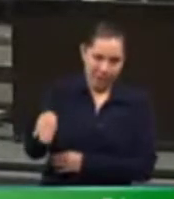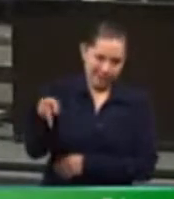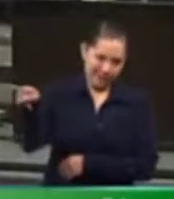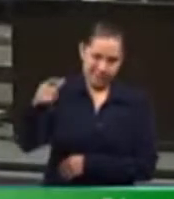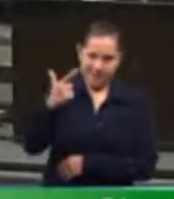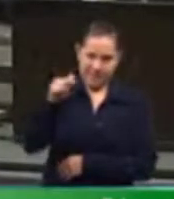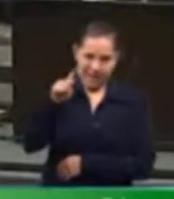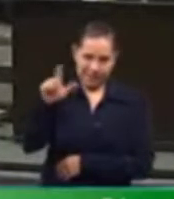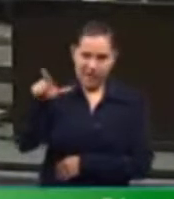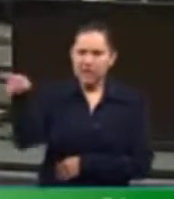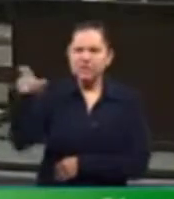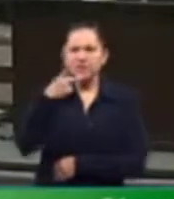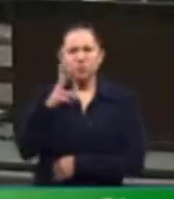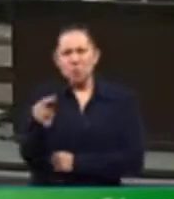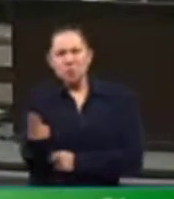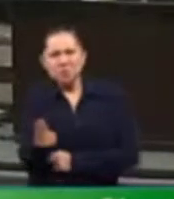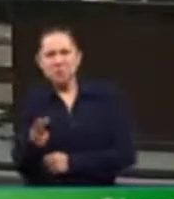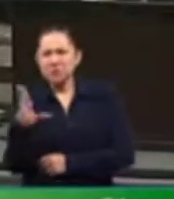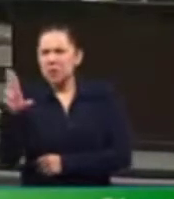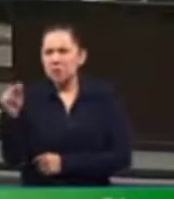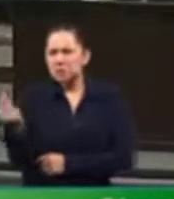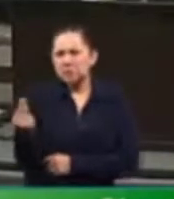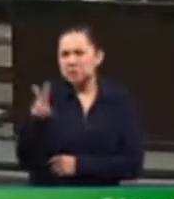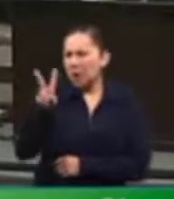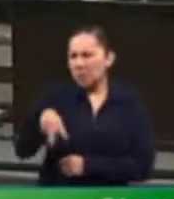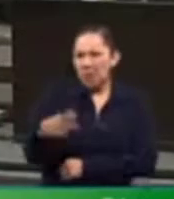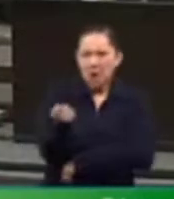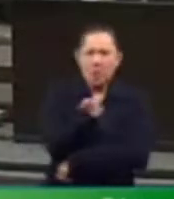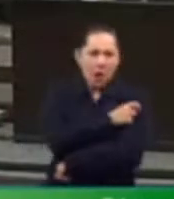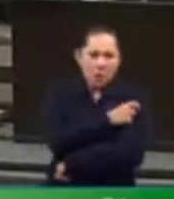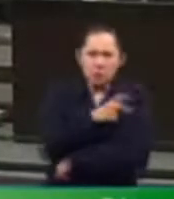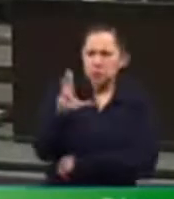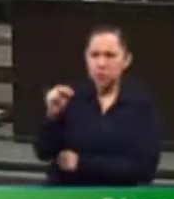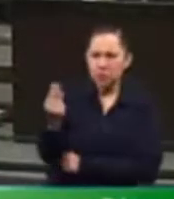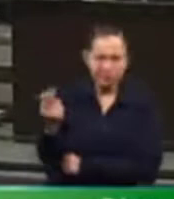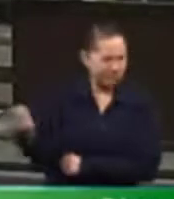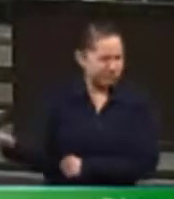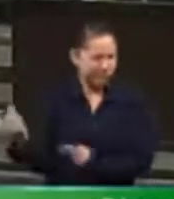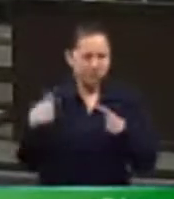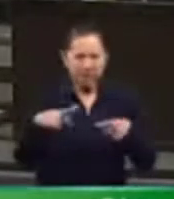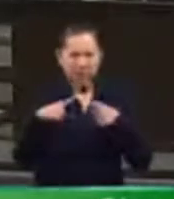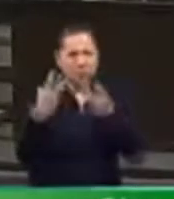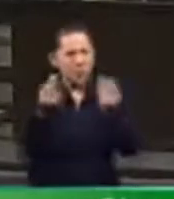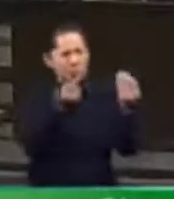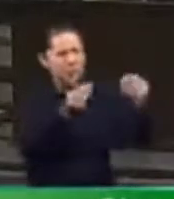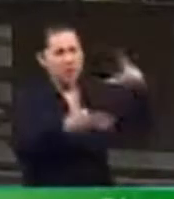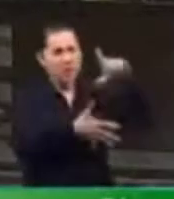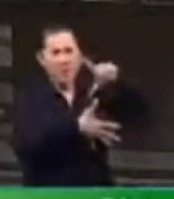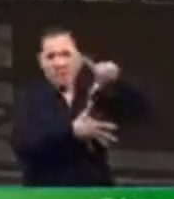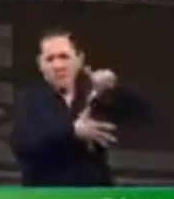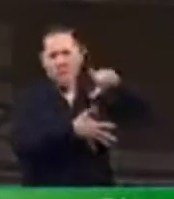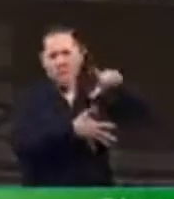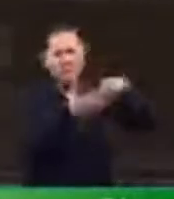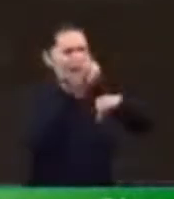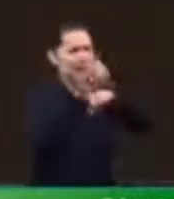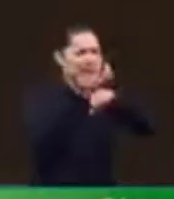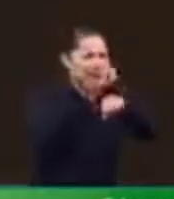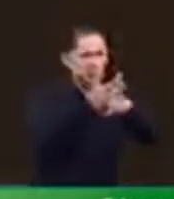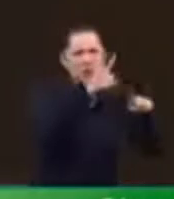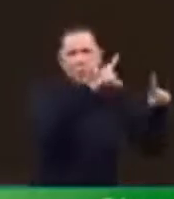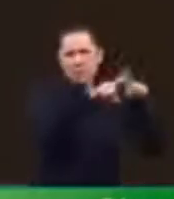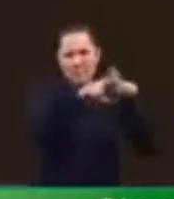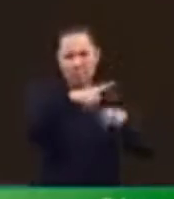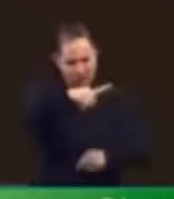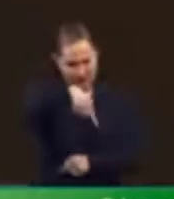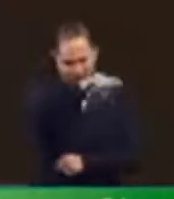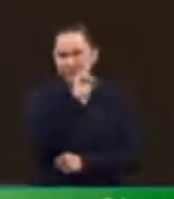expertos, los que sí saben, y muchos países de América Latina, de Europa, Estados Unidos, lo están haciendo, aunque este imbécil